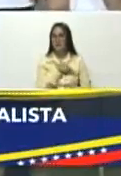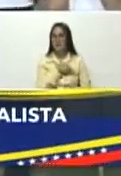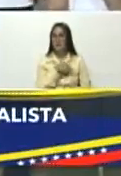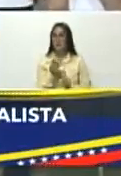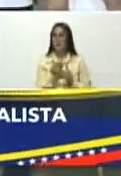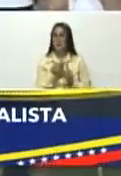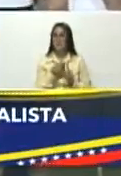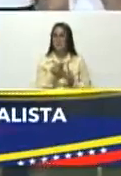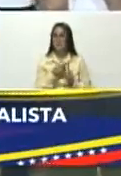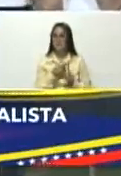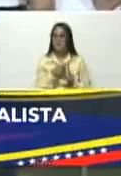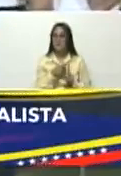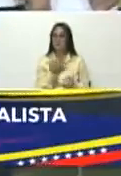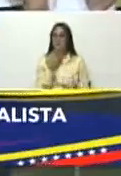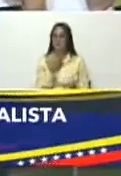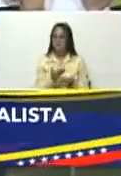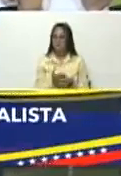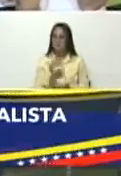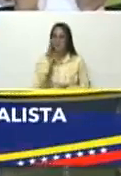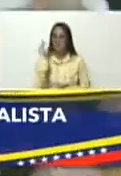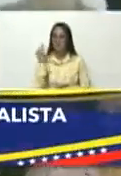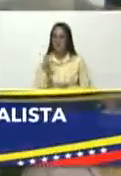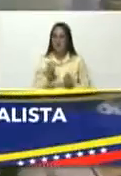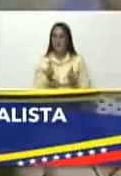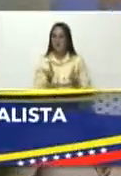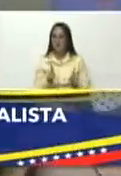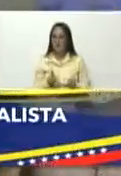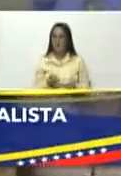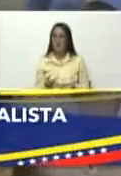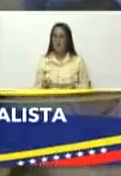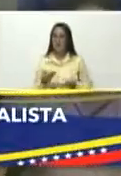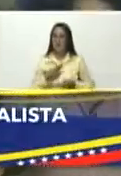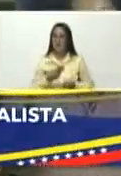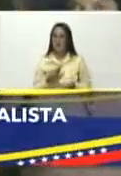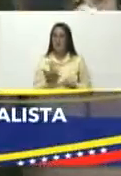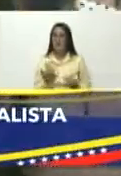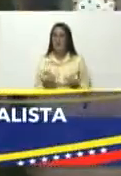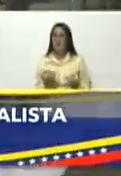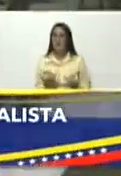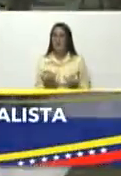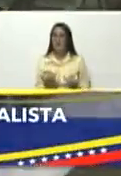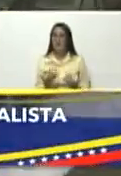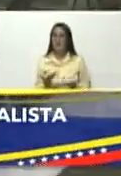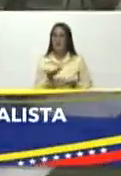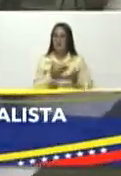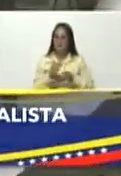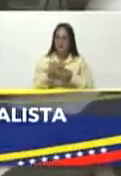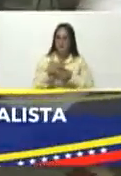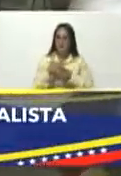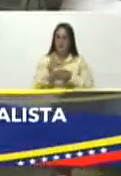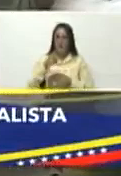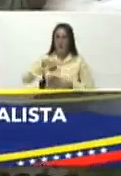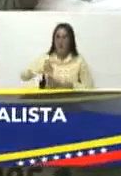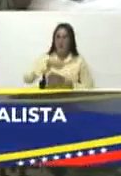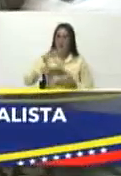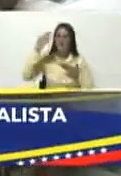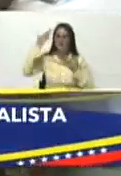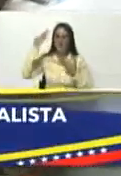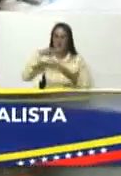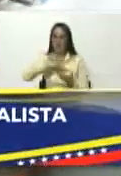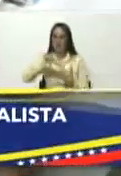Primero, darle gracias a Dios por la oportunidad de estar aquí con todos ustedes y mandarle un